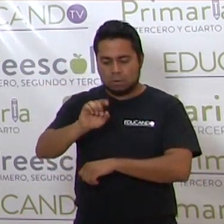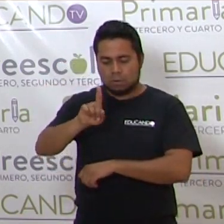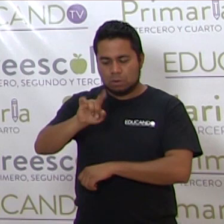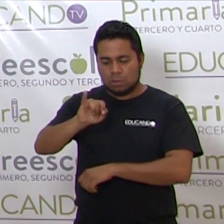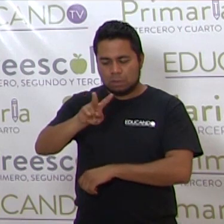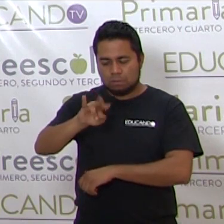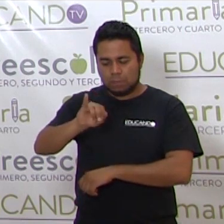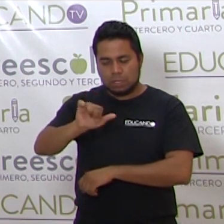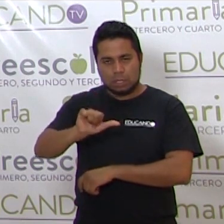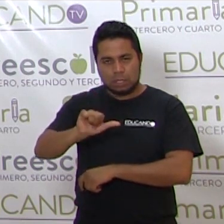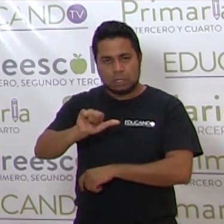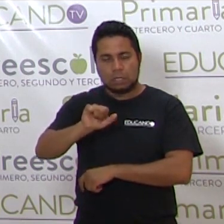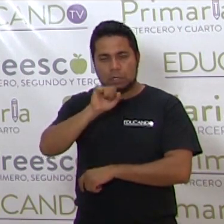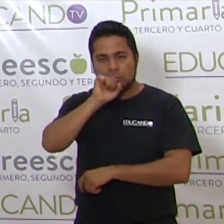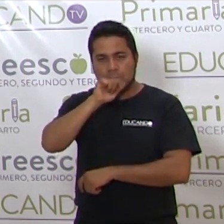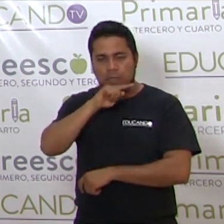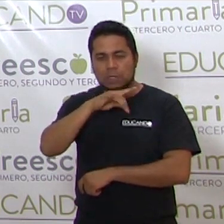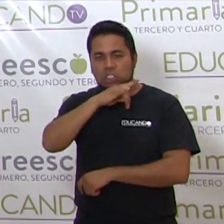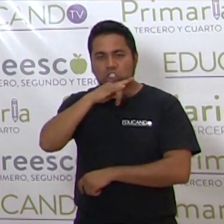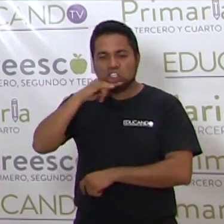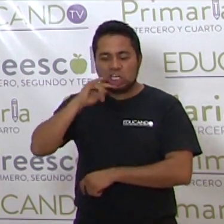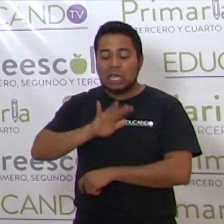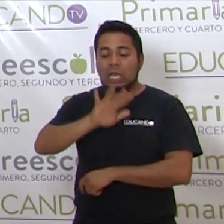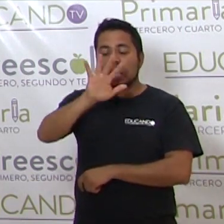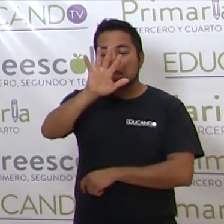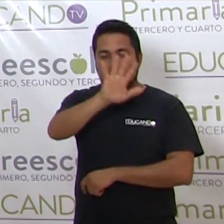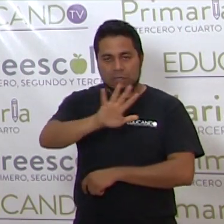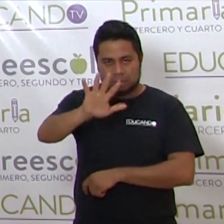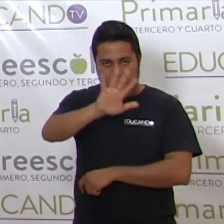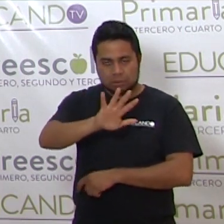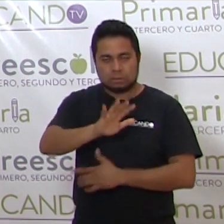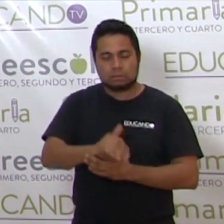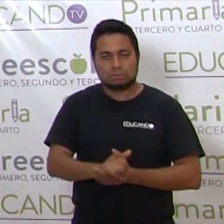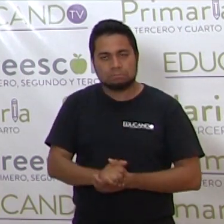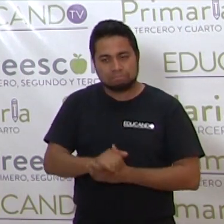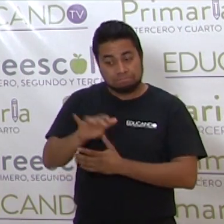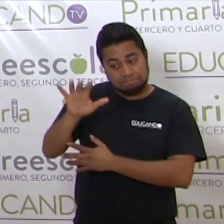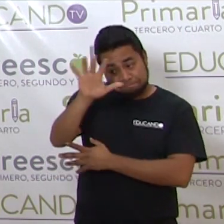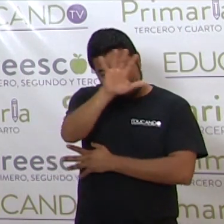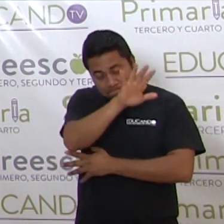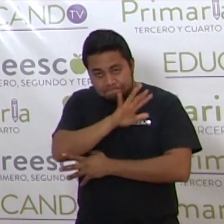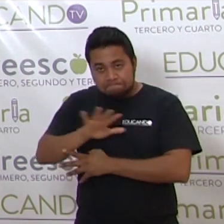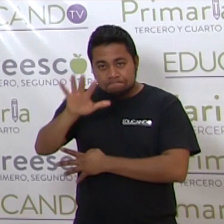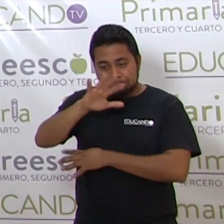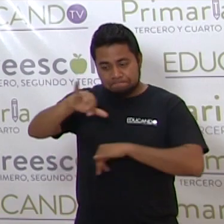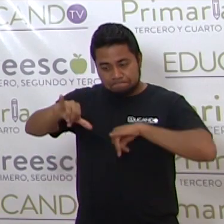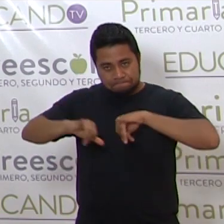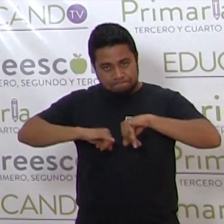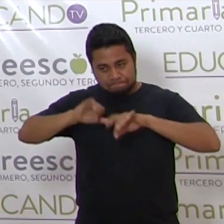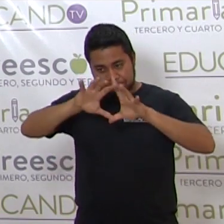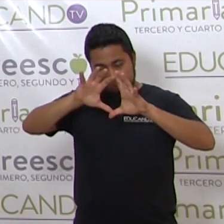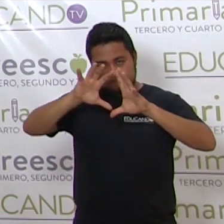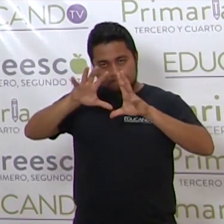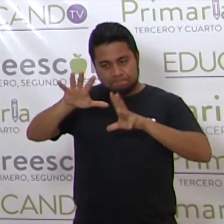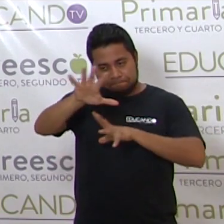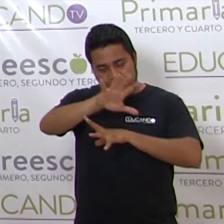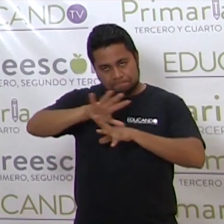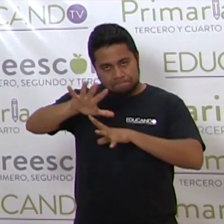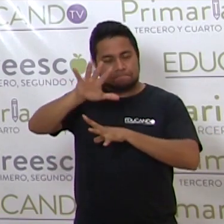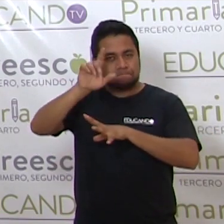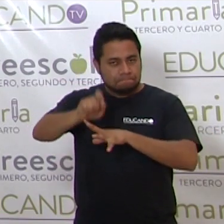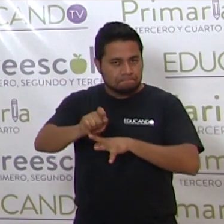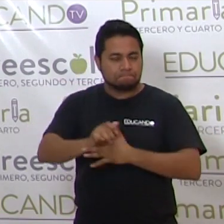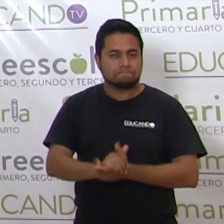y la parte norte de chile ahí en esa zona geográfica qué